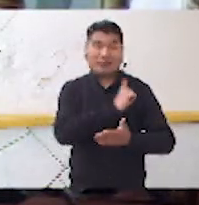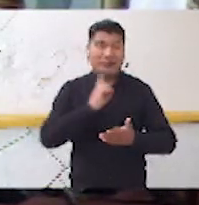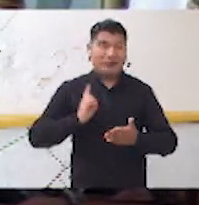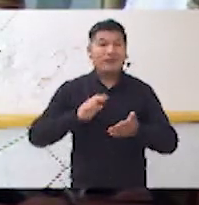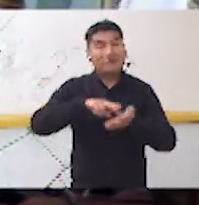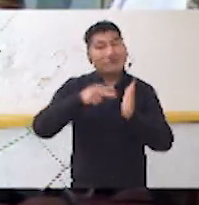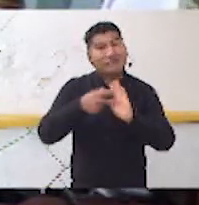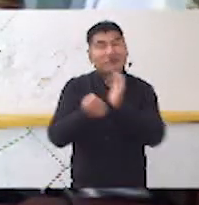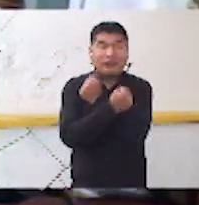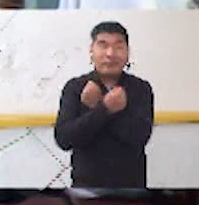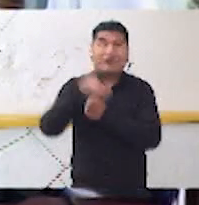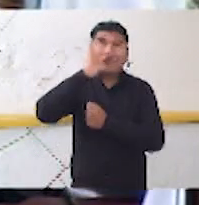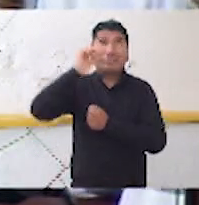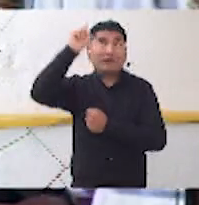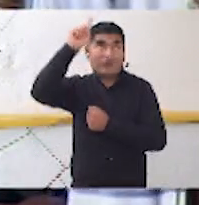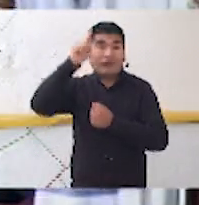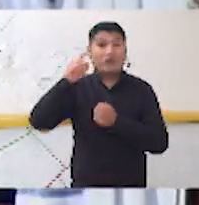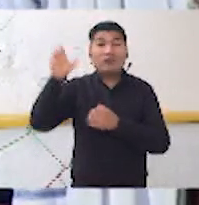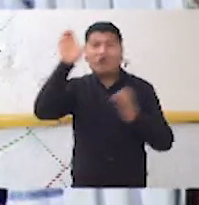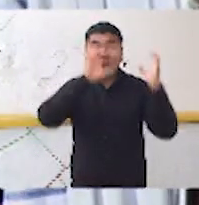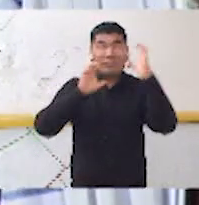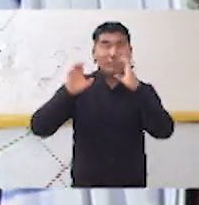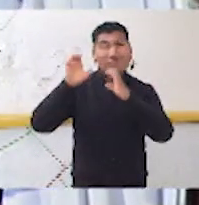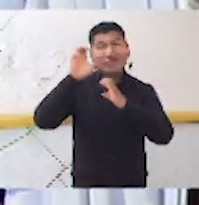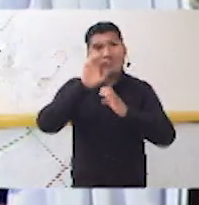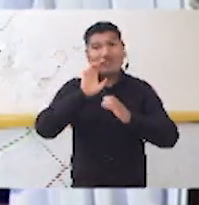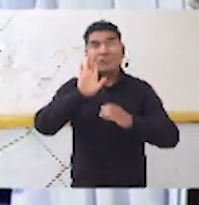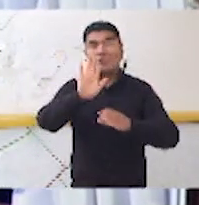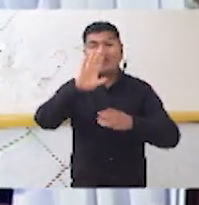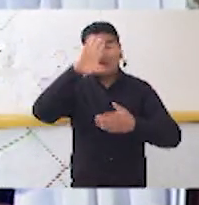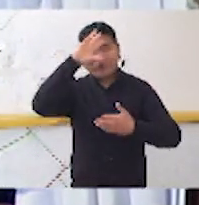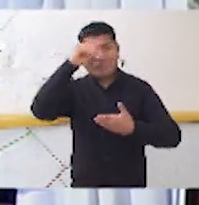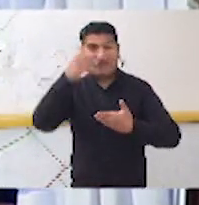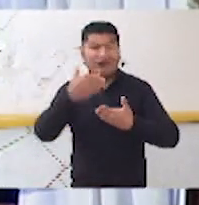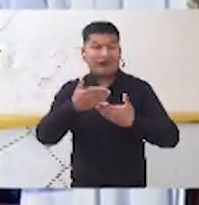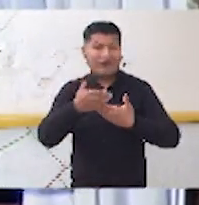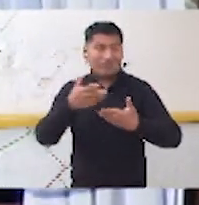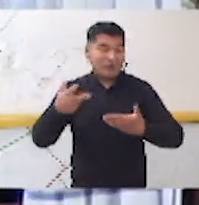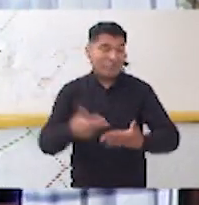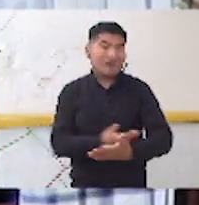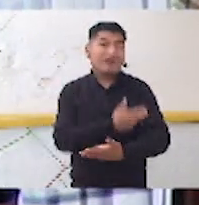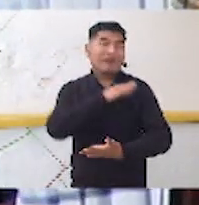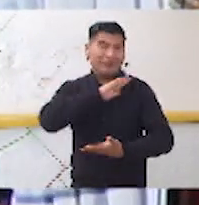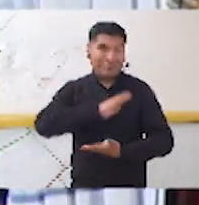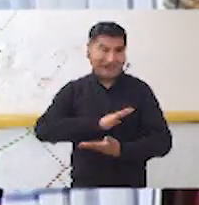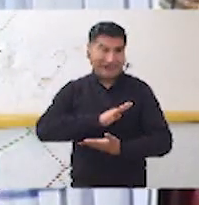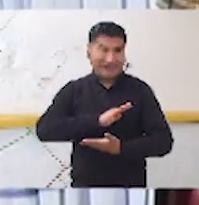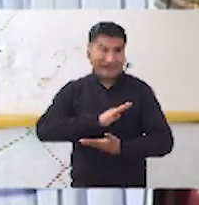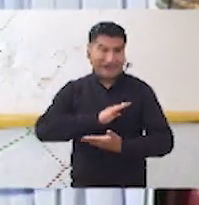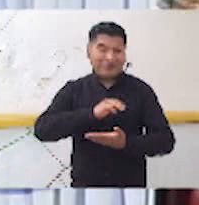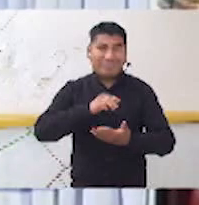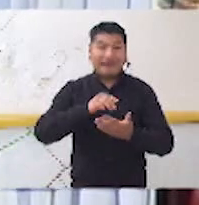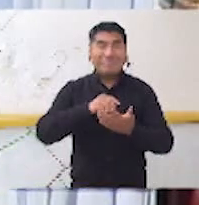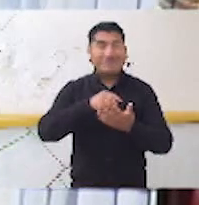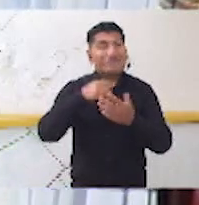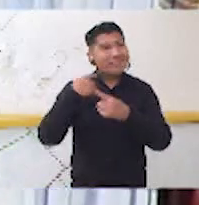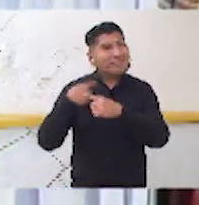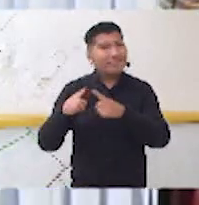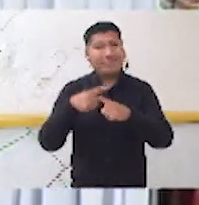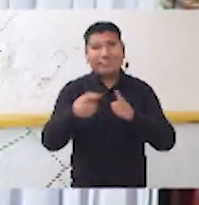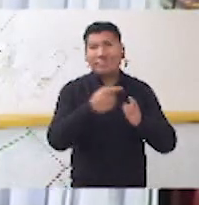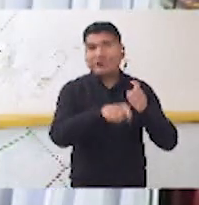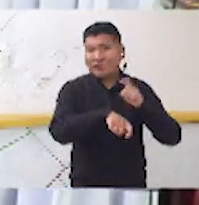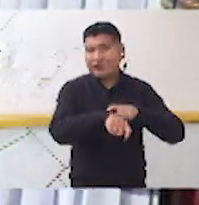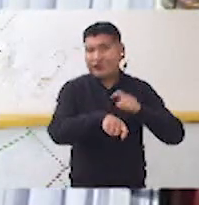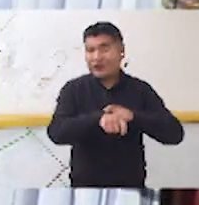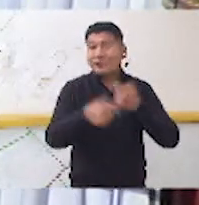del amor de Dios que busca personalmente a sus ovejas. Ambos acontecimientos están al servicio del cuidado